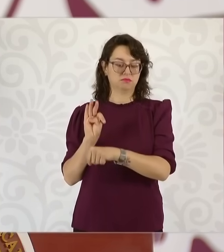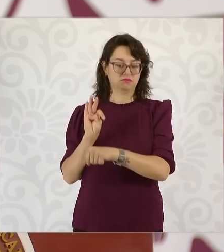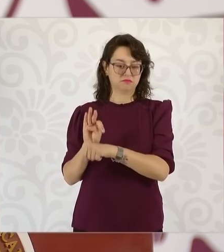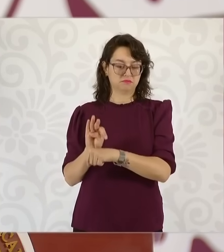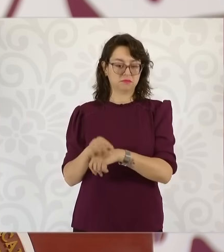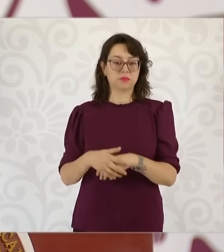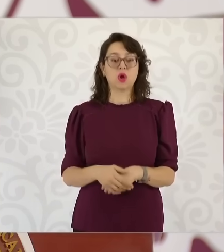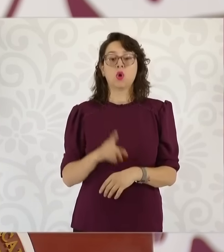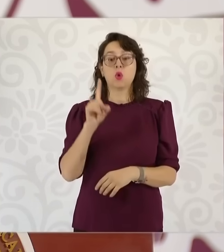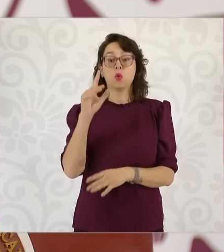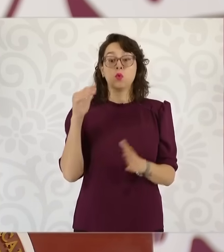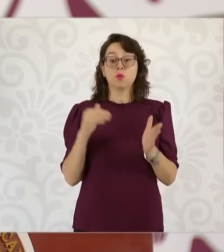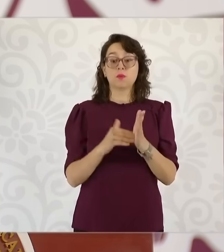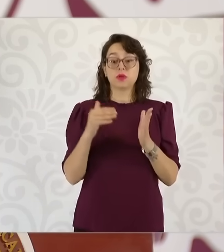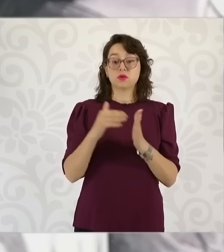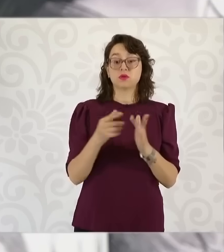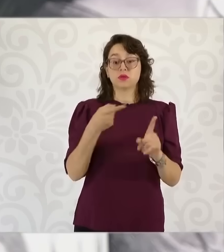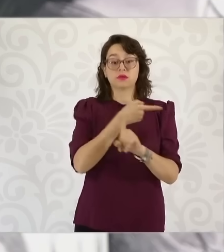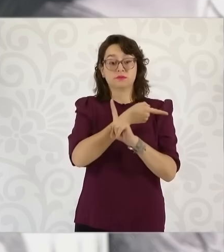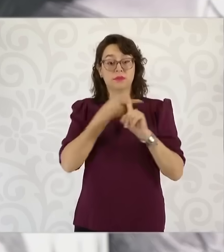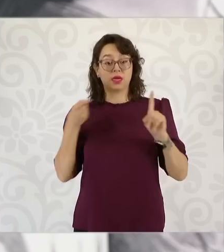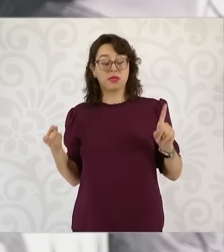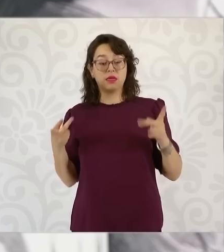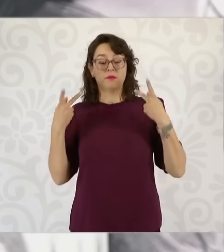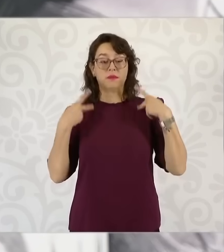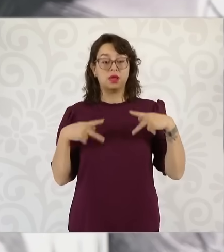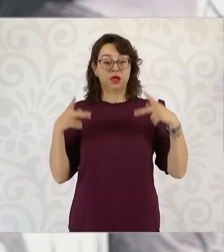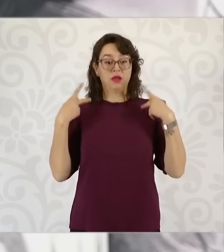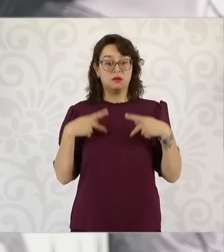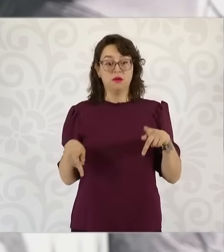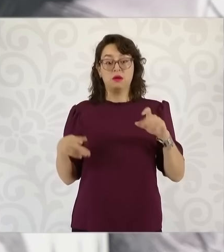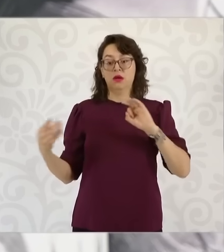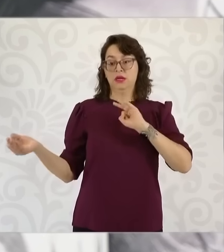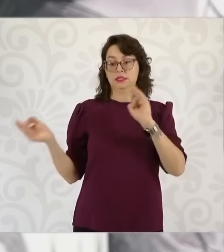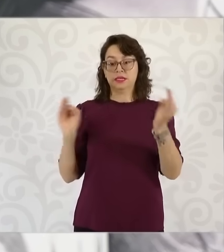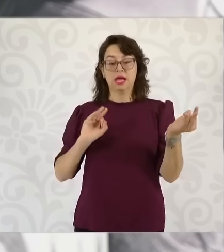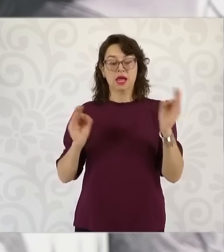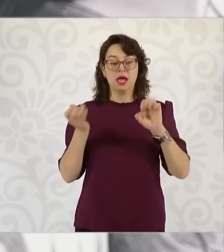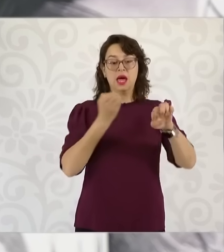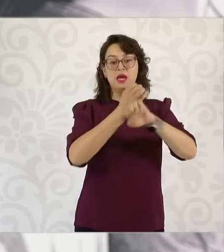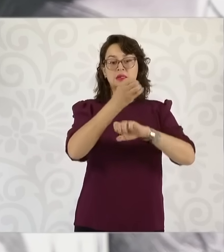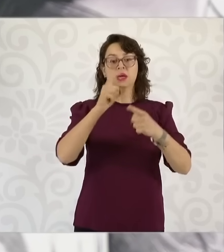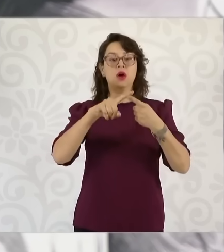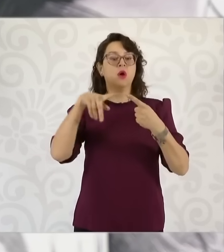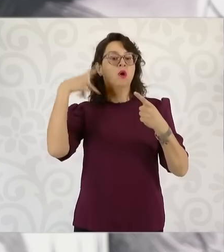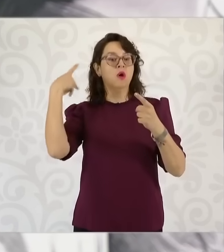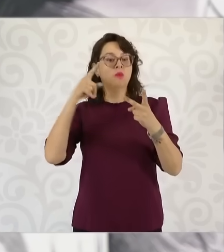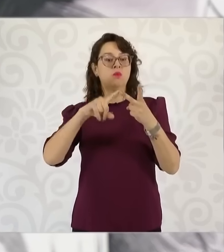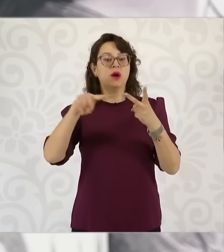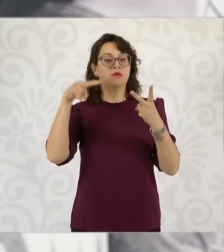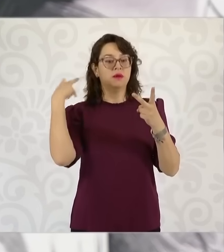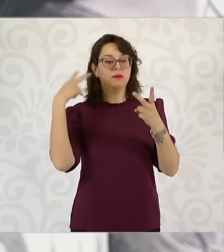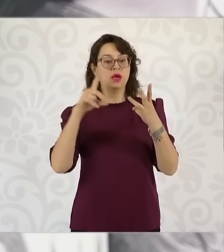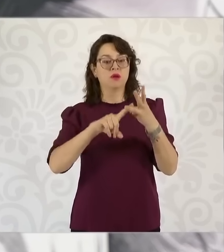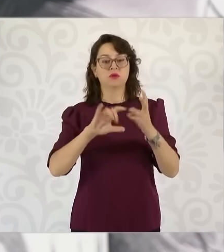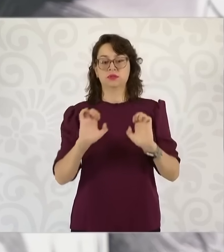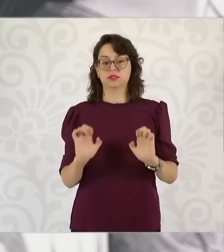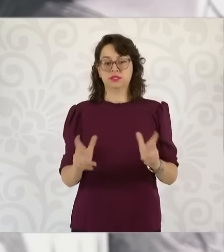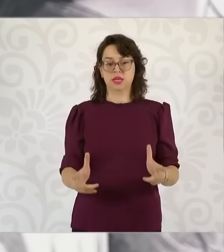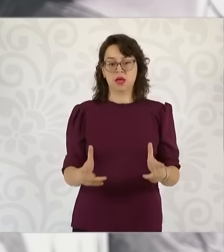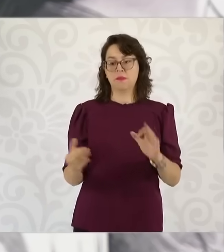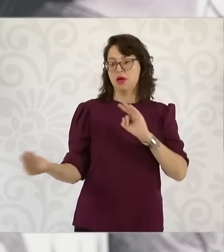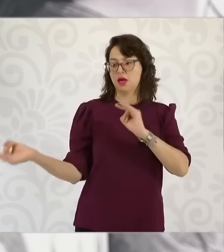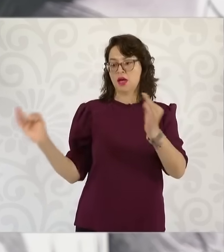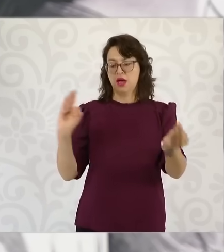y a más de 1,5 millones de derechohabientes de los estados de Puebla, Veracruz y Chiapas, que